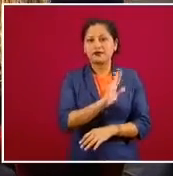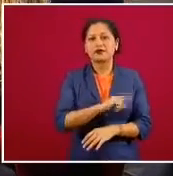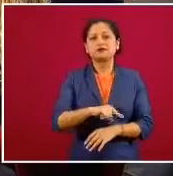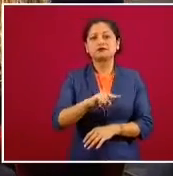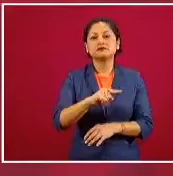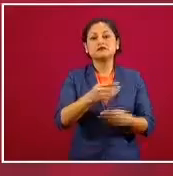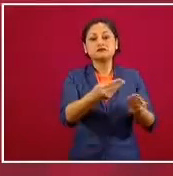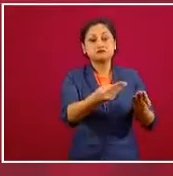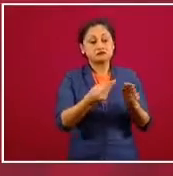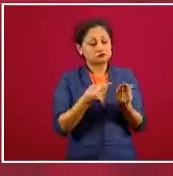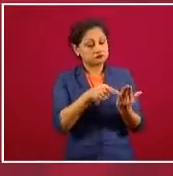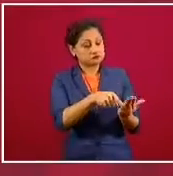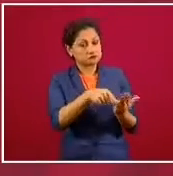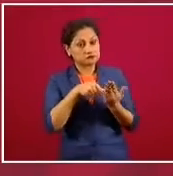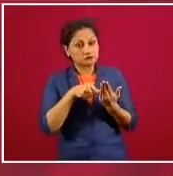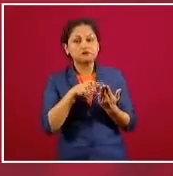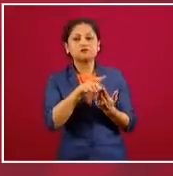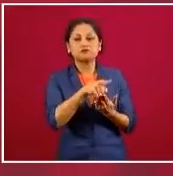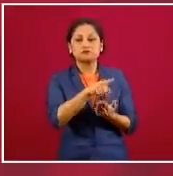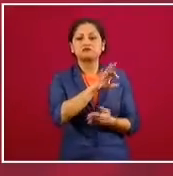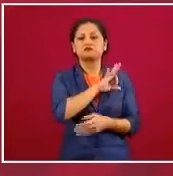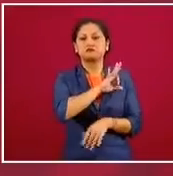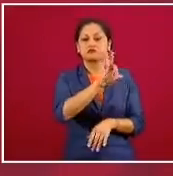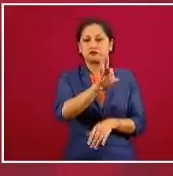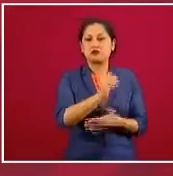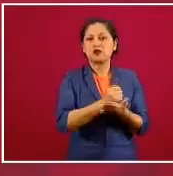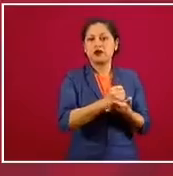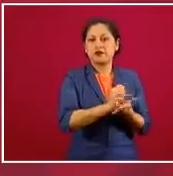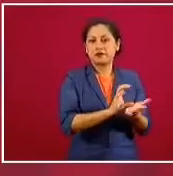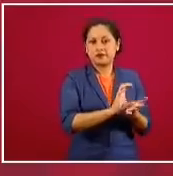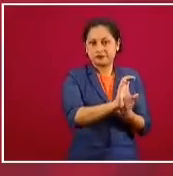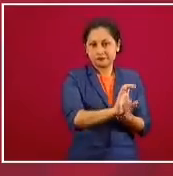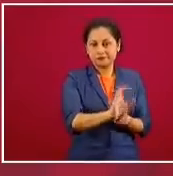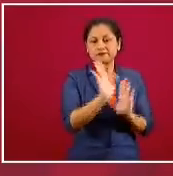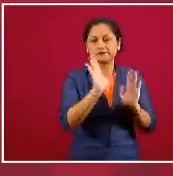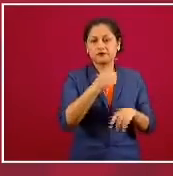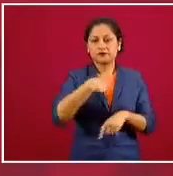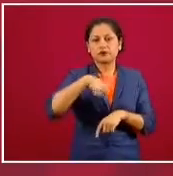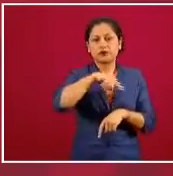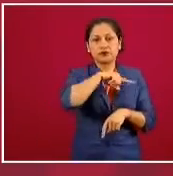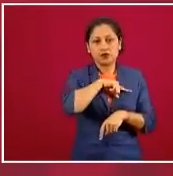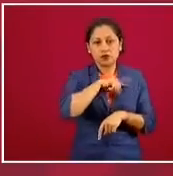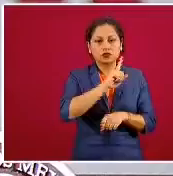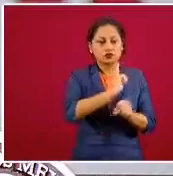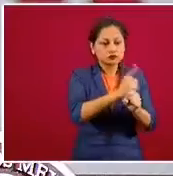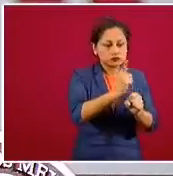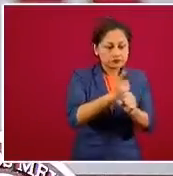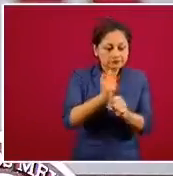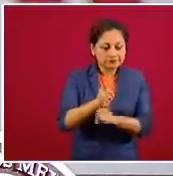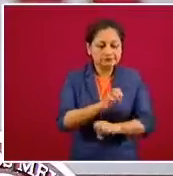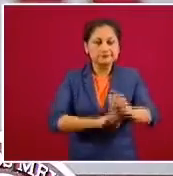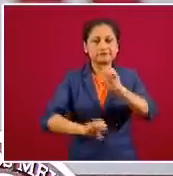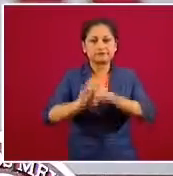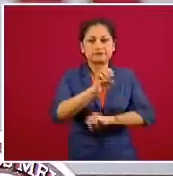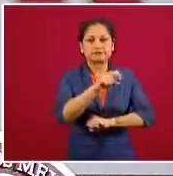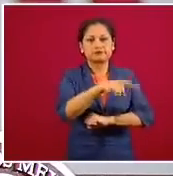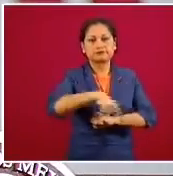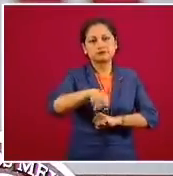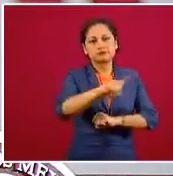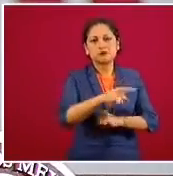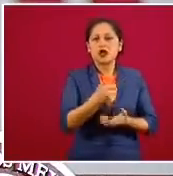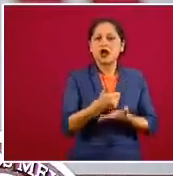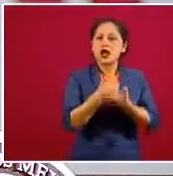quiénes son estos trabajadores, estos empresarios, estos patrones que han sido solidarios con